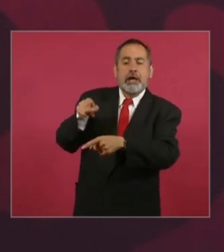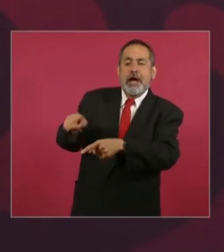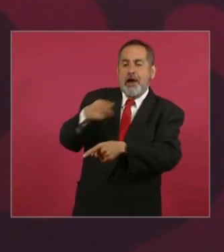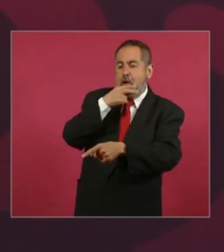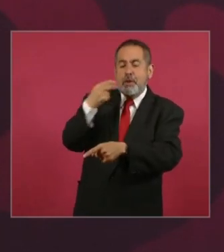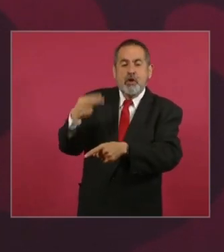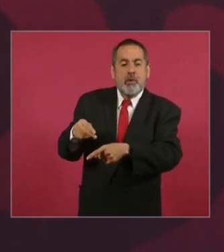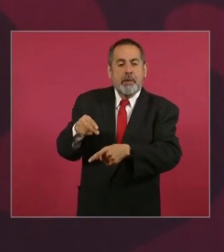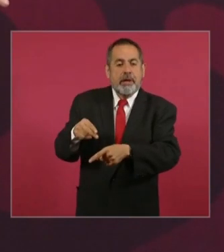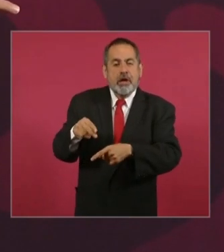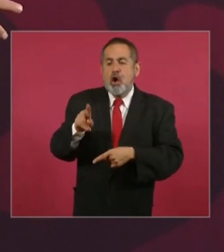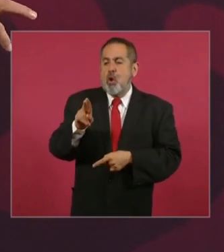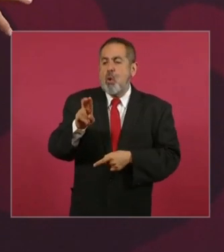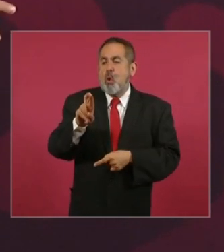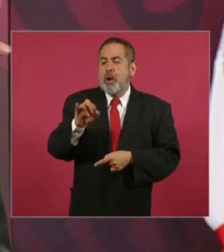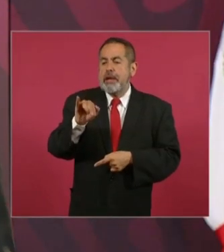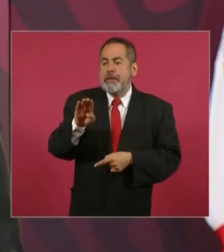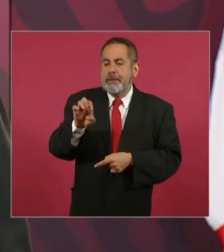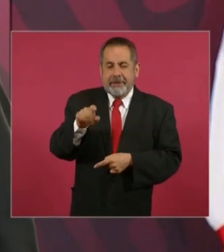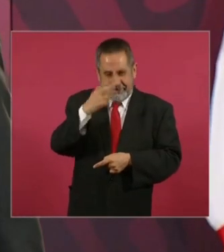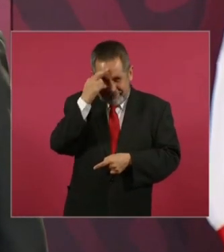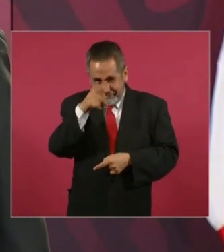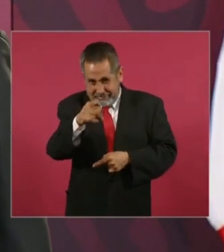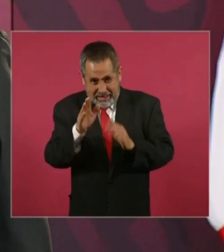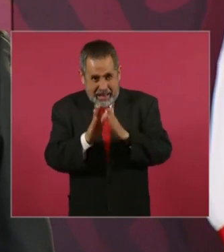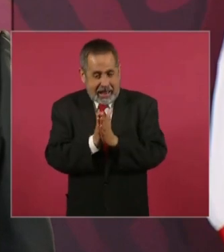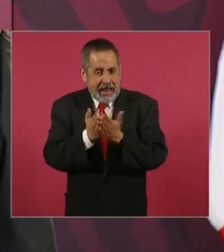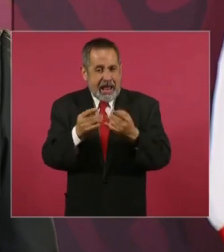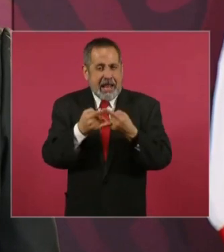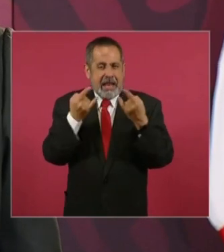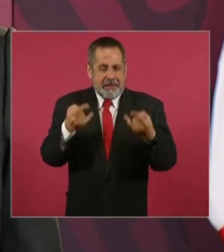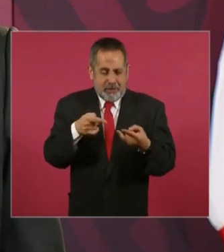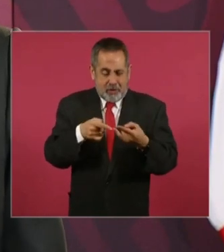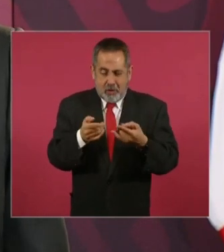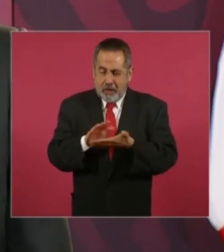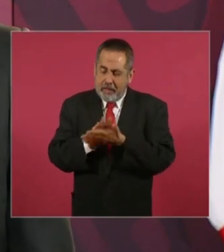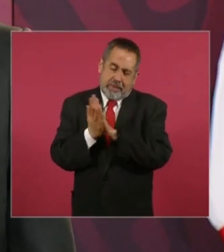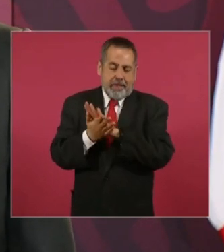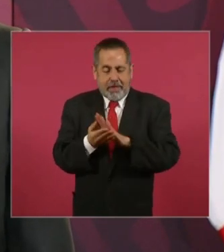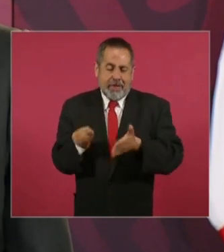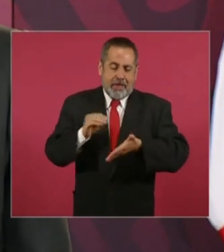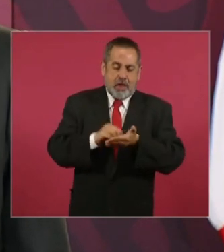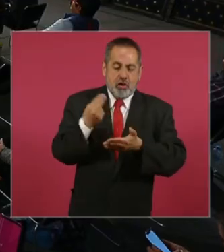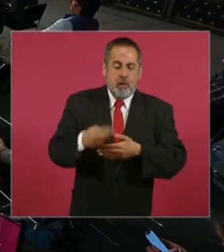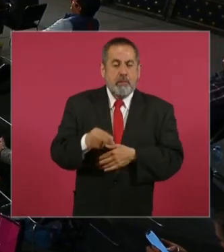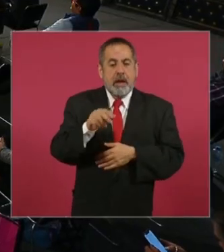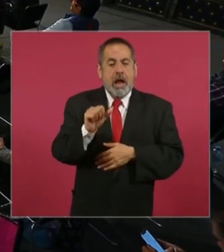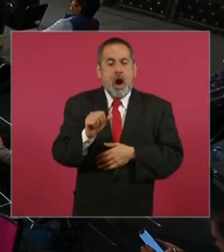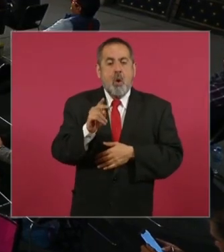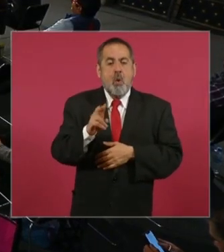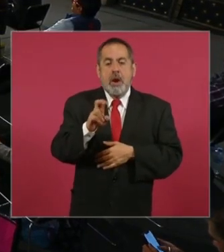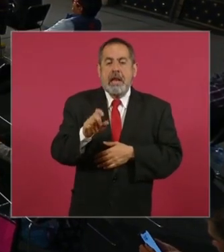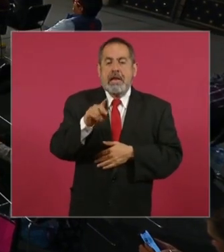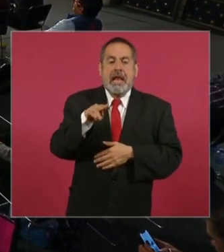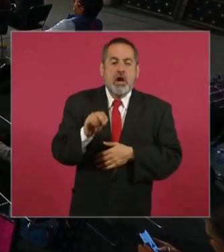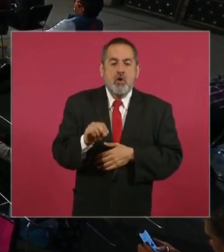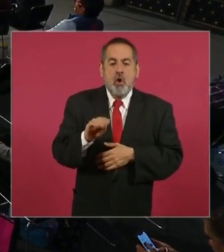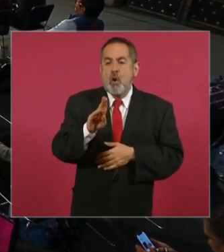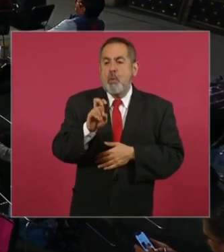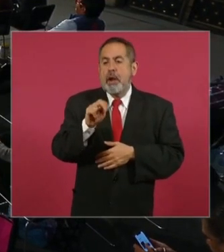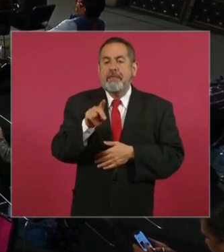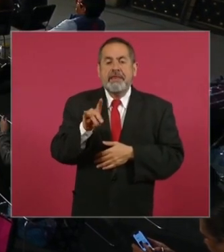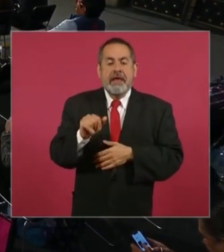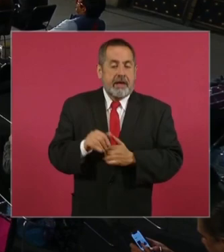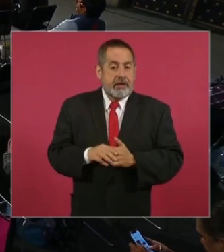que es en la novela Aureliano Buendía. Entonces, ahí se